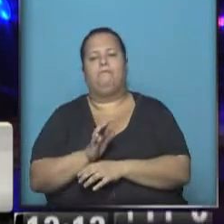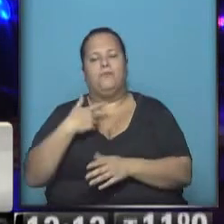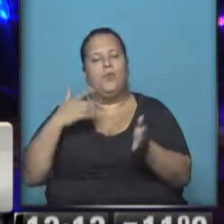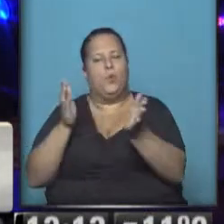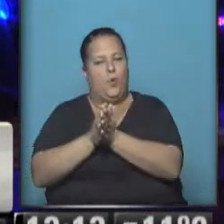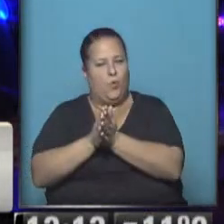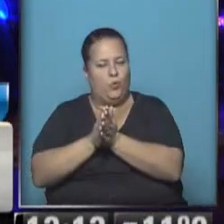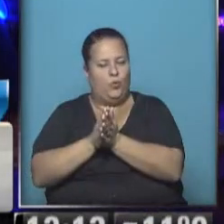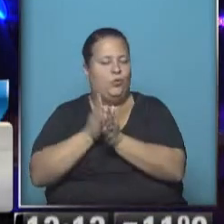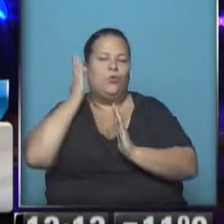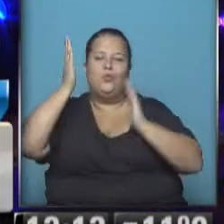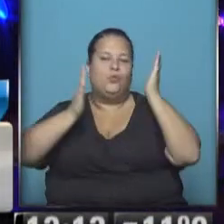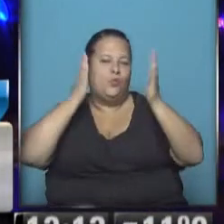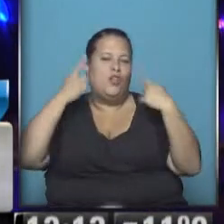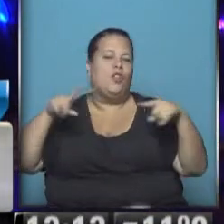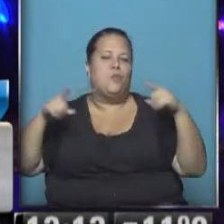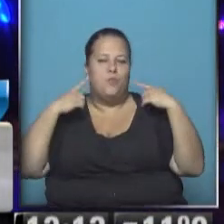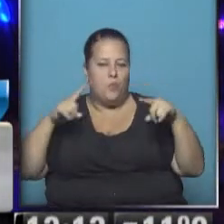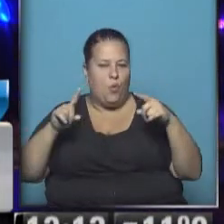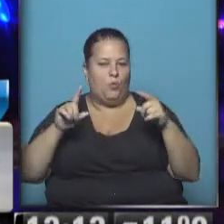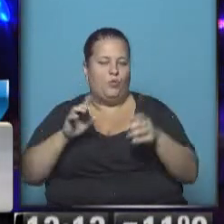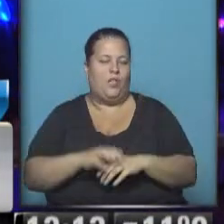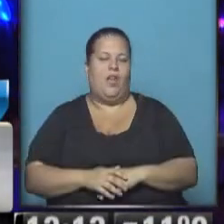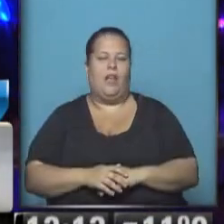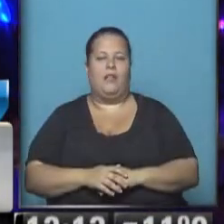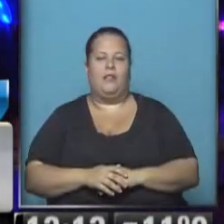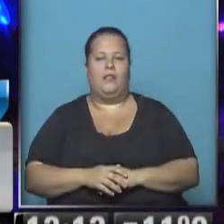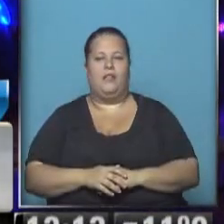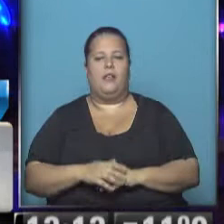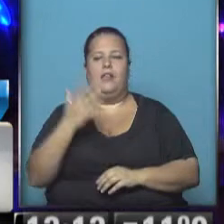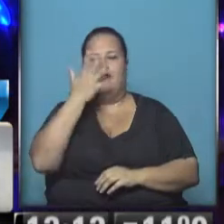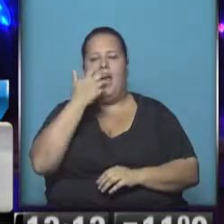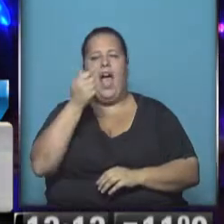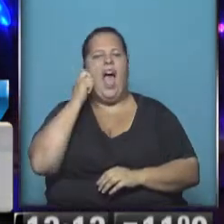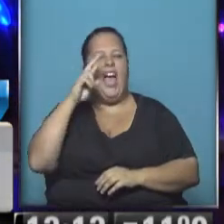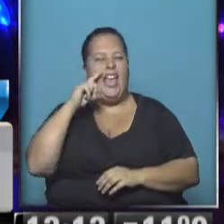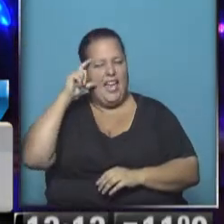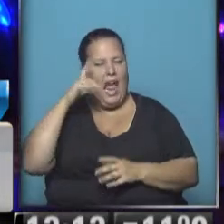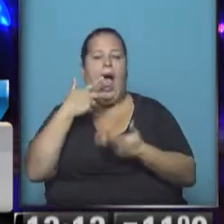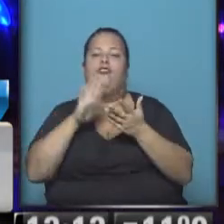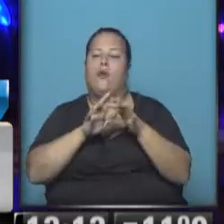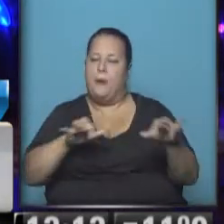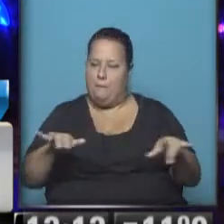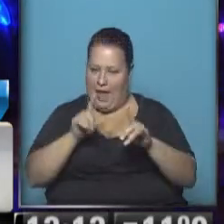compartimos esos años de música alternativa. El Negro Aguirre, te estoy nombrando pianista primero.